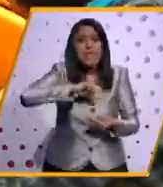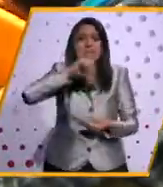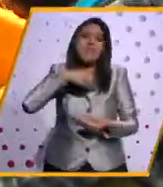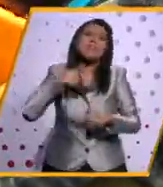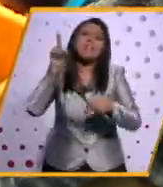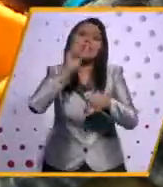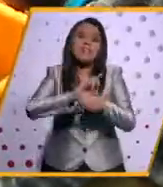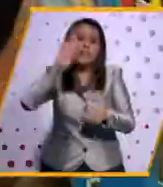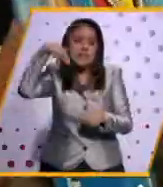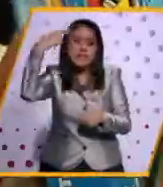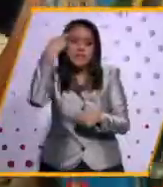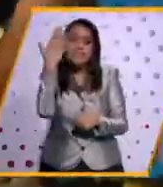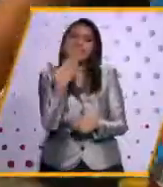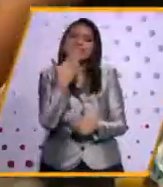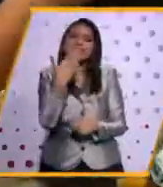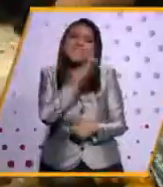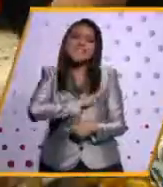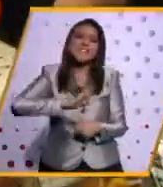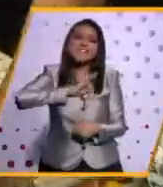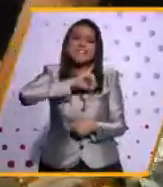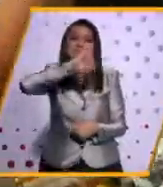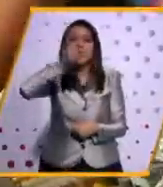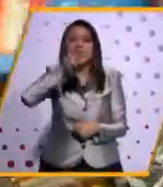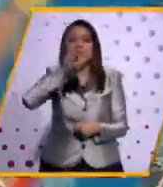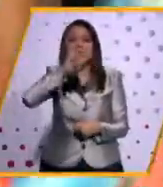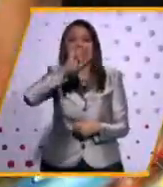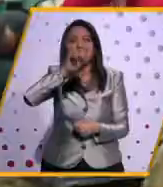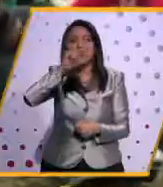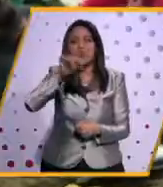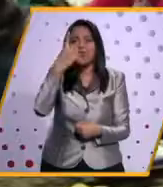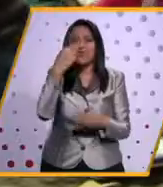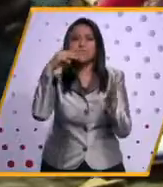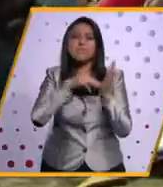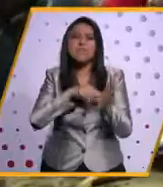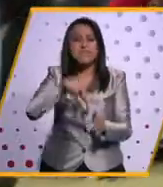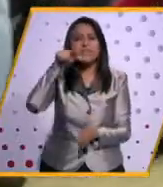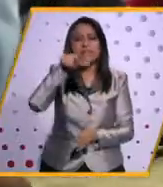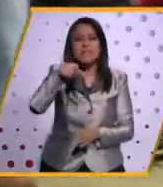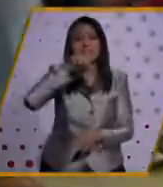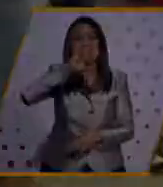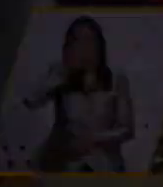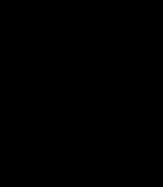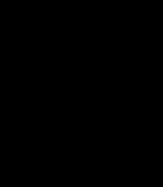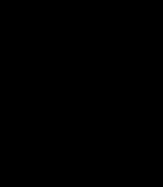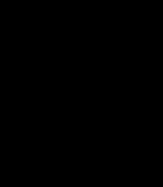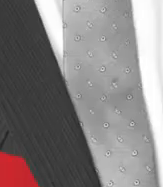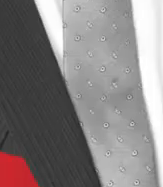Día de Reyes. Para Juguetón 2017, Rubén Monroy.